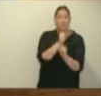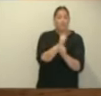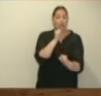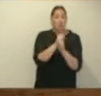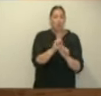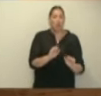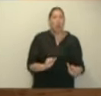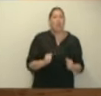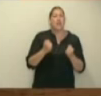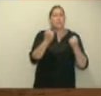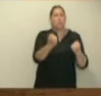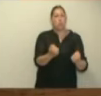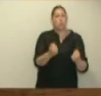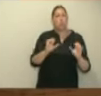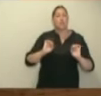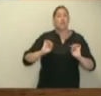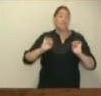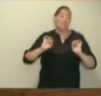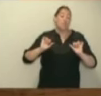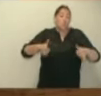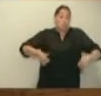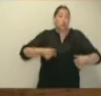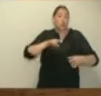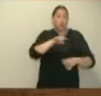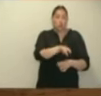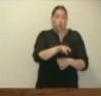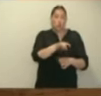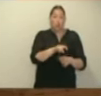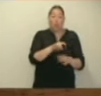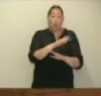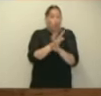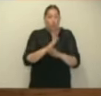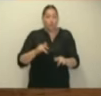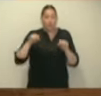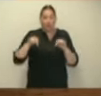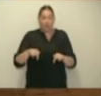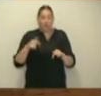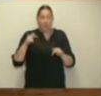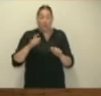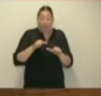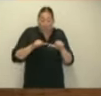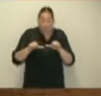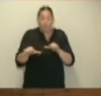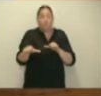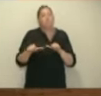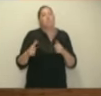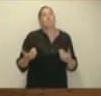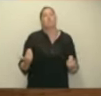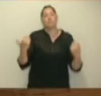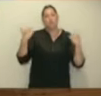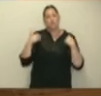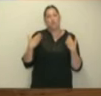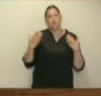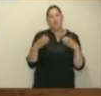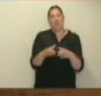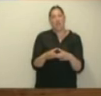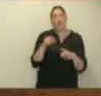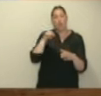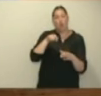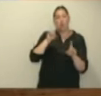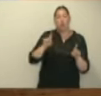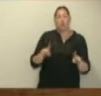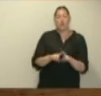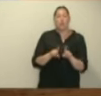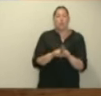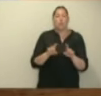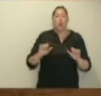impulso en esta iniciativa finaliza hoy aquí en este trámite. A partir de ahora deberá ser esta Cámara la que se responsabilice de impulsarla, de tramitarla